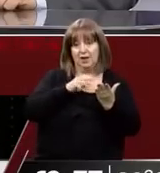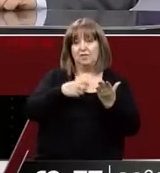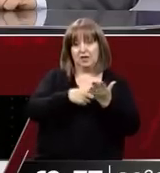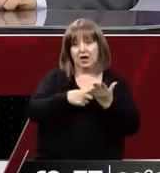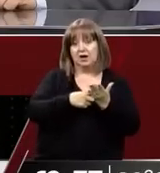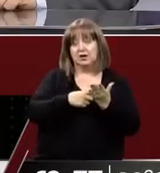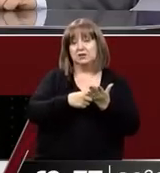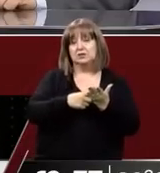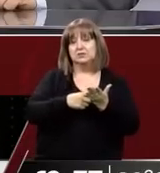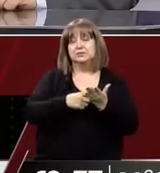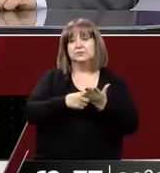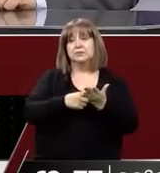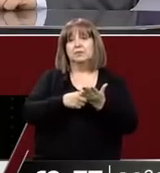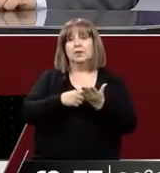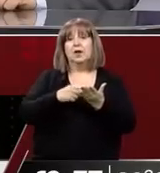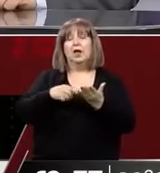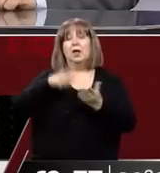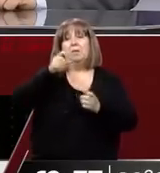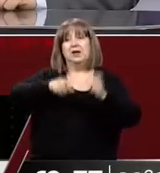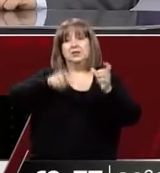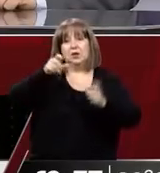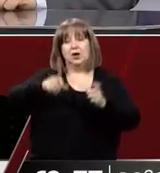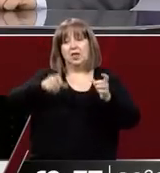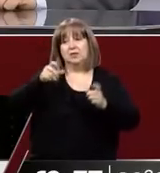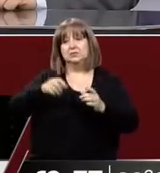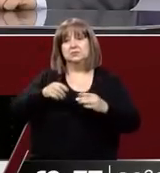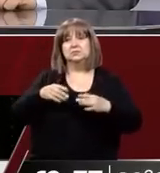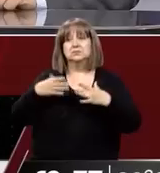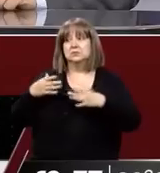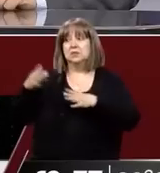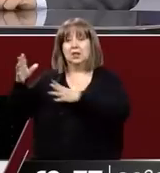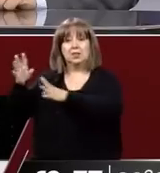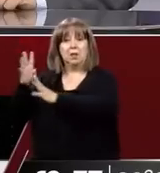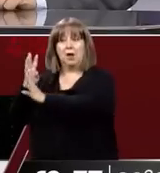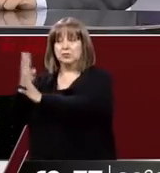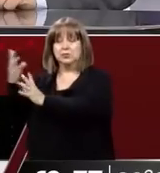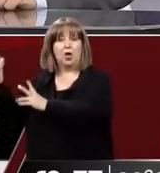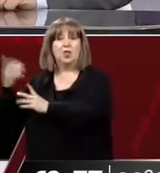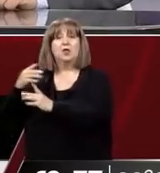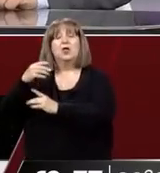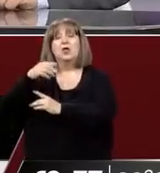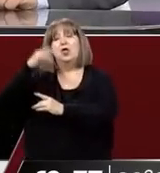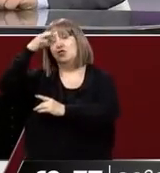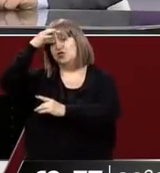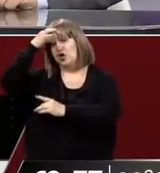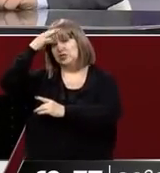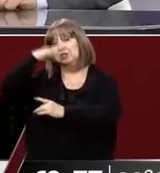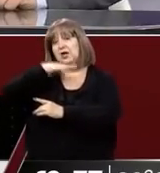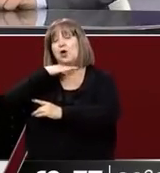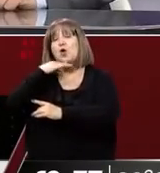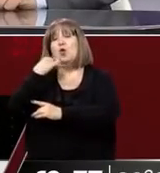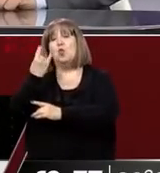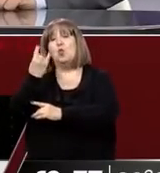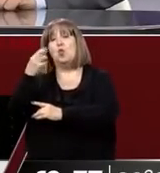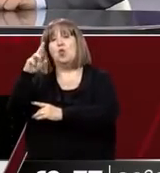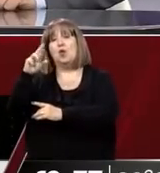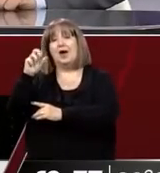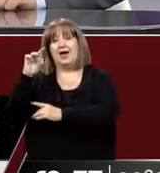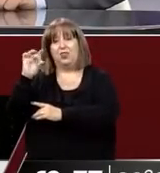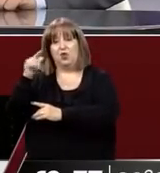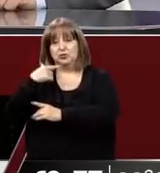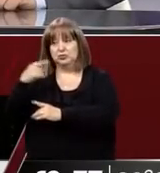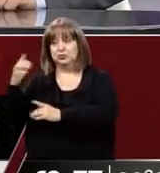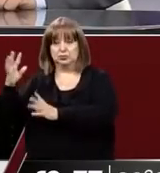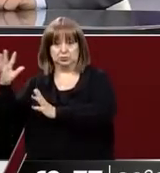los doce ciudadanos también habló la defensa de Karen Oviedo que la instancia que ahora queda es fallar justamente